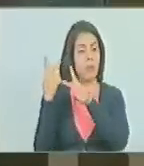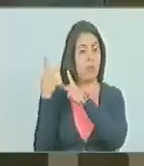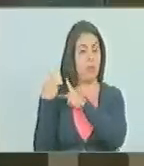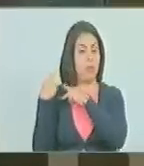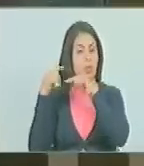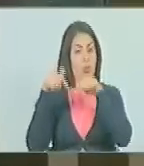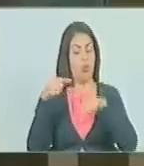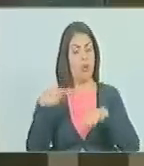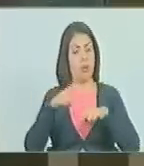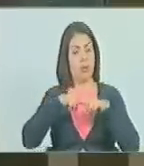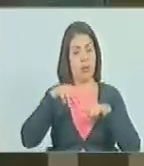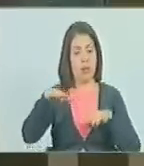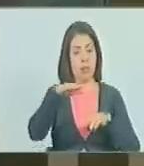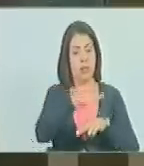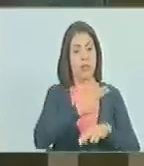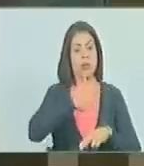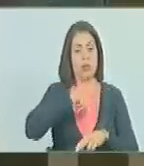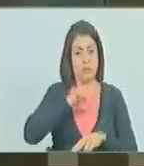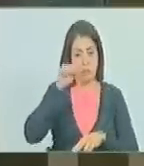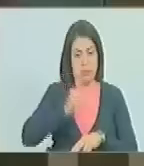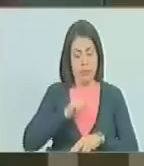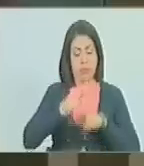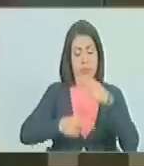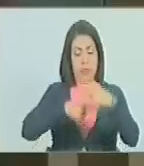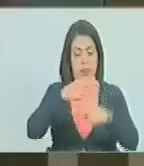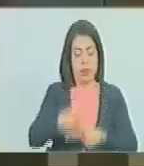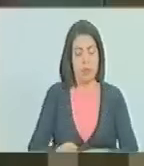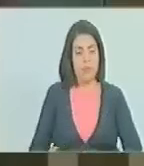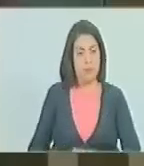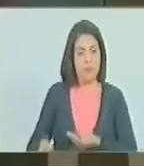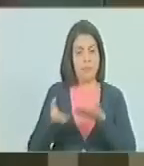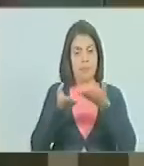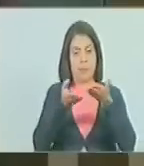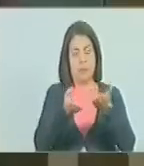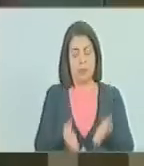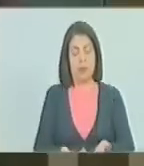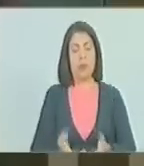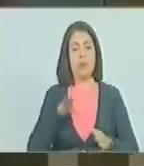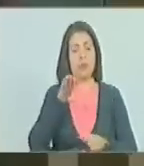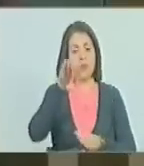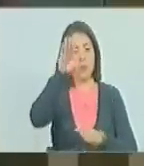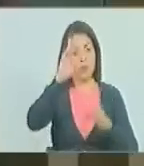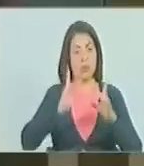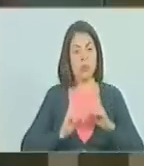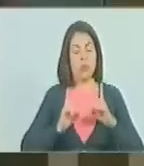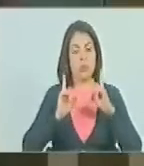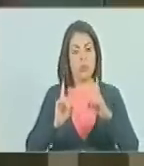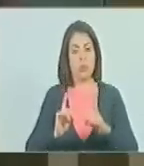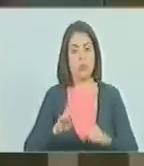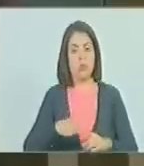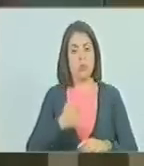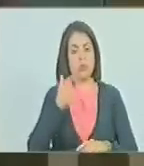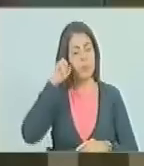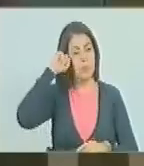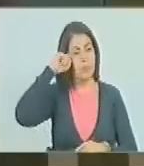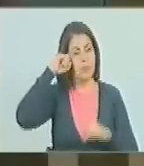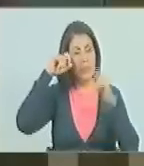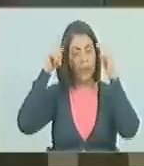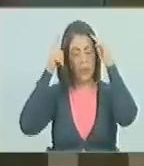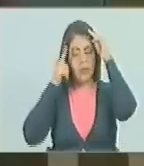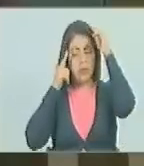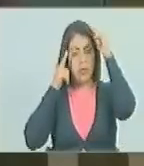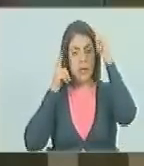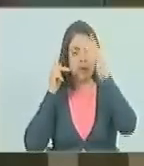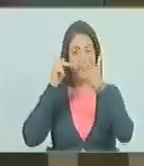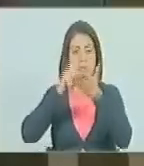privilegios que hoy tienen nuestros niños, nosotros sí, esta generación merece darle ese futuro digno. Yo recuerdo a nuestro comandante Chávez, cuando